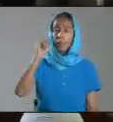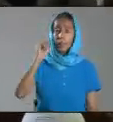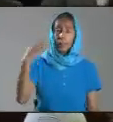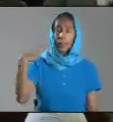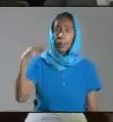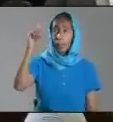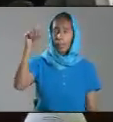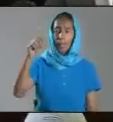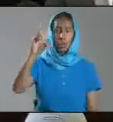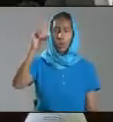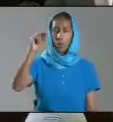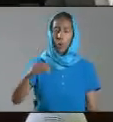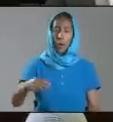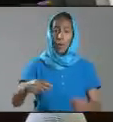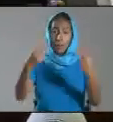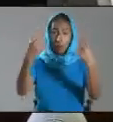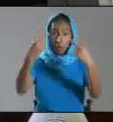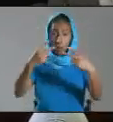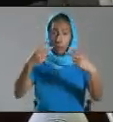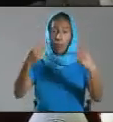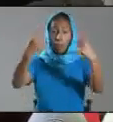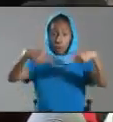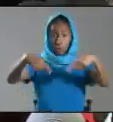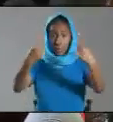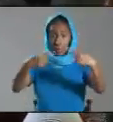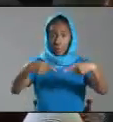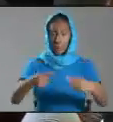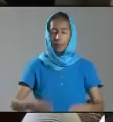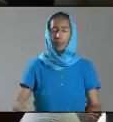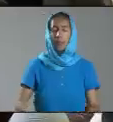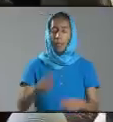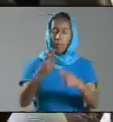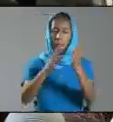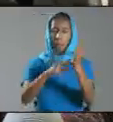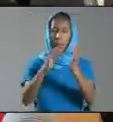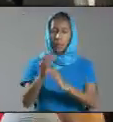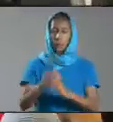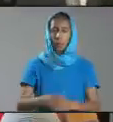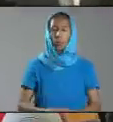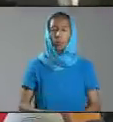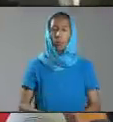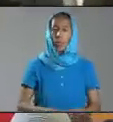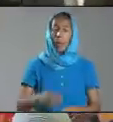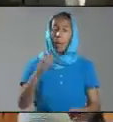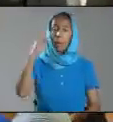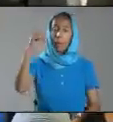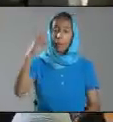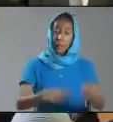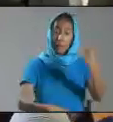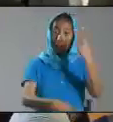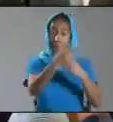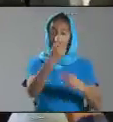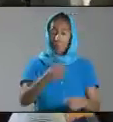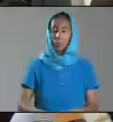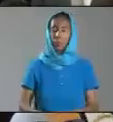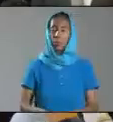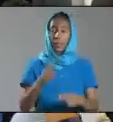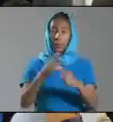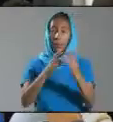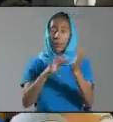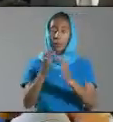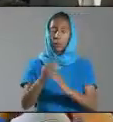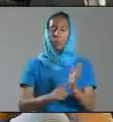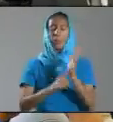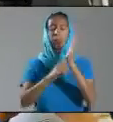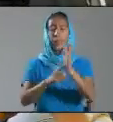fronteras. Ayúdenme en esta hora, en el nombre de Jesús. Padre, venimos presentando delante de ti